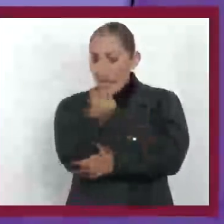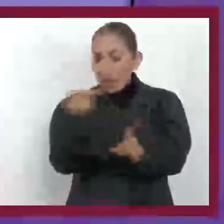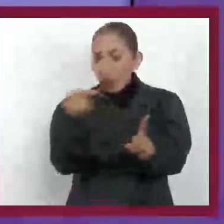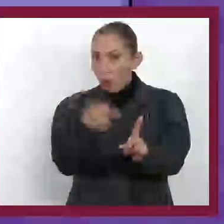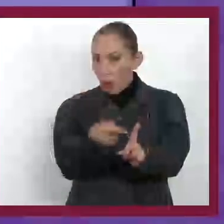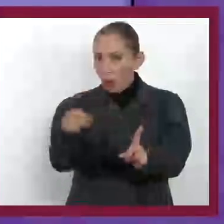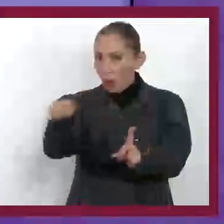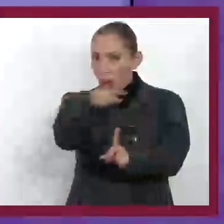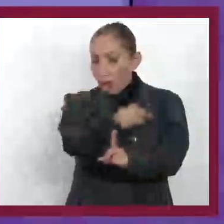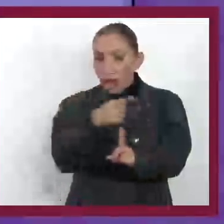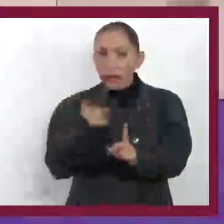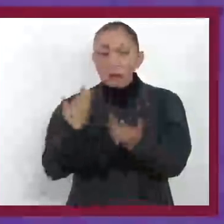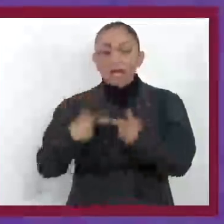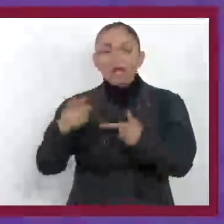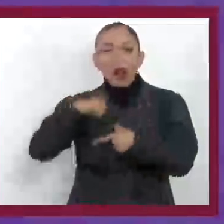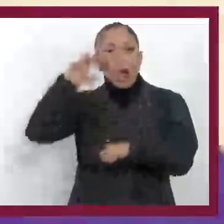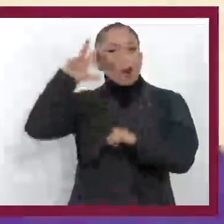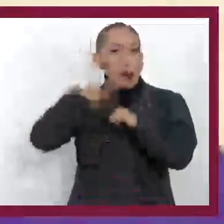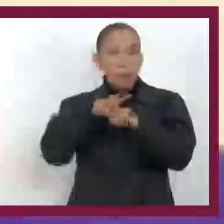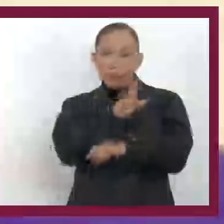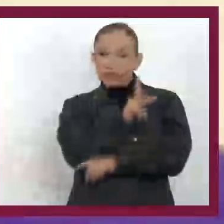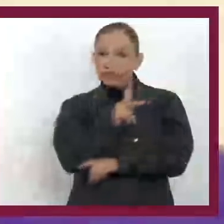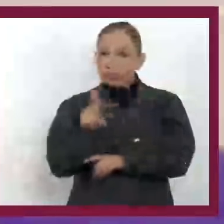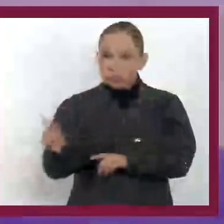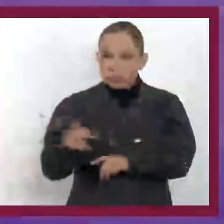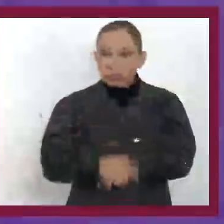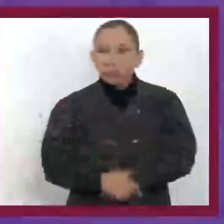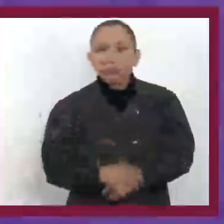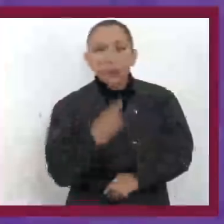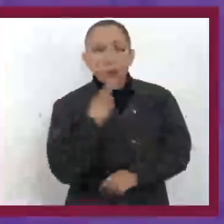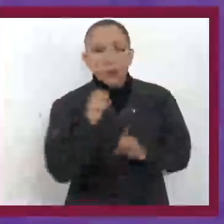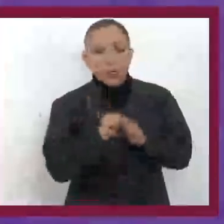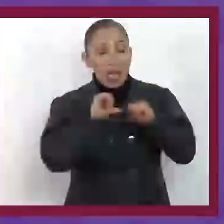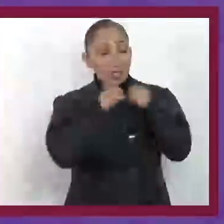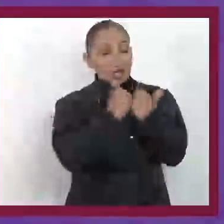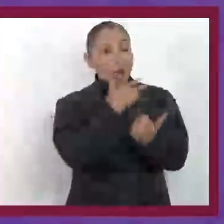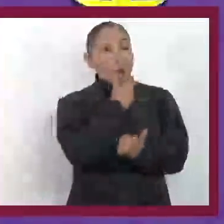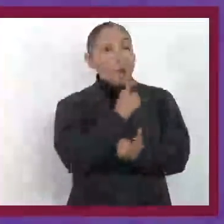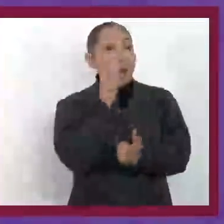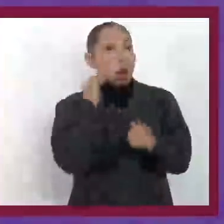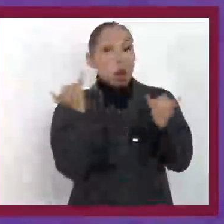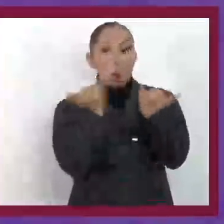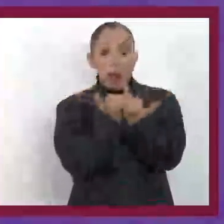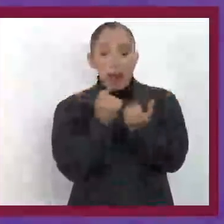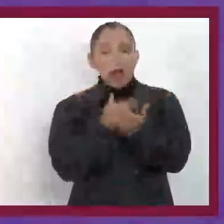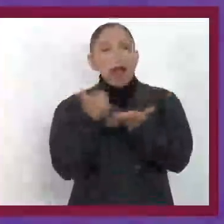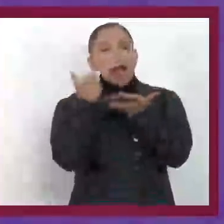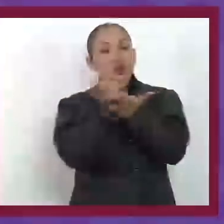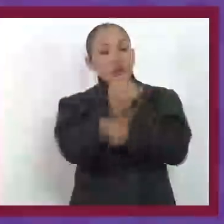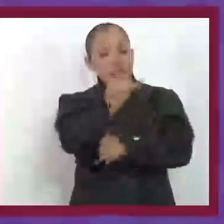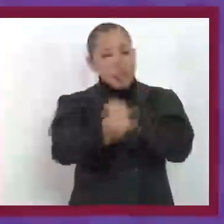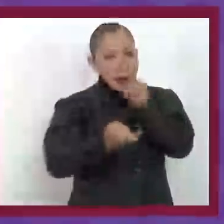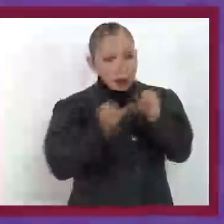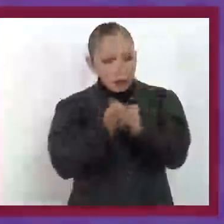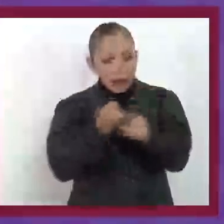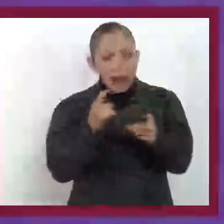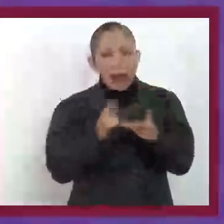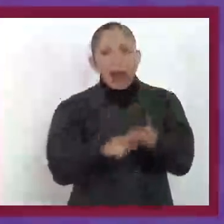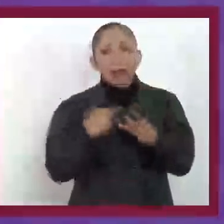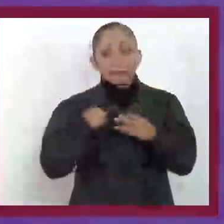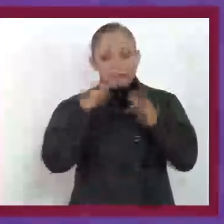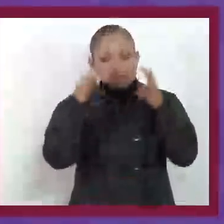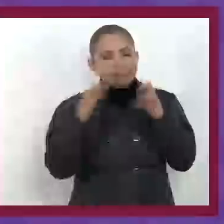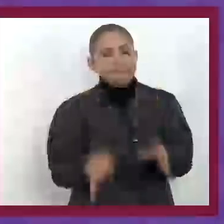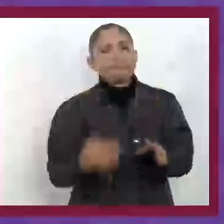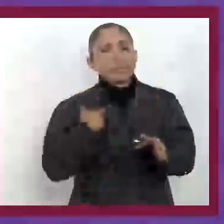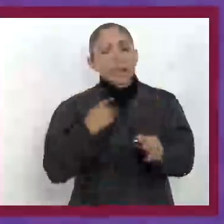una ciudadanía europea. La protección social y la igualdad entre hombres y mujeres, la cooperación internacional, la